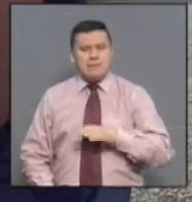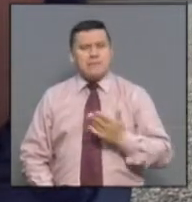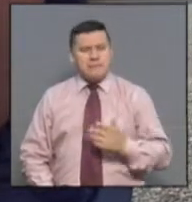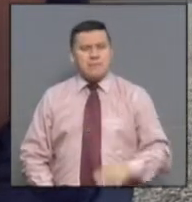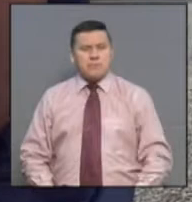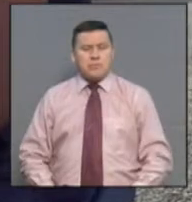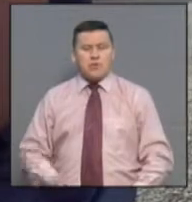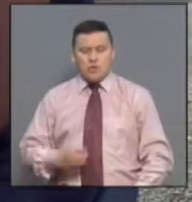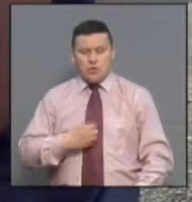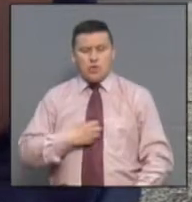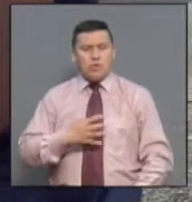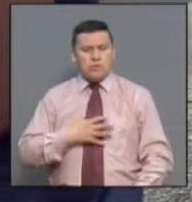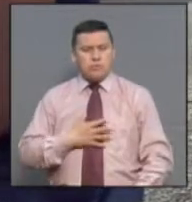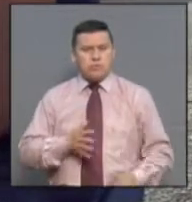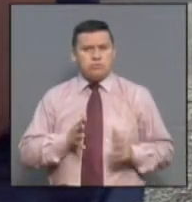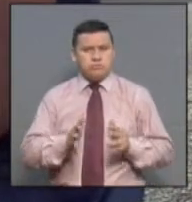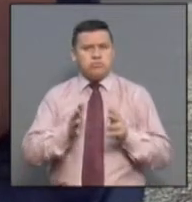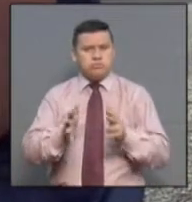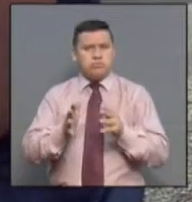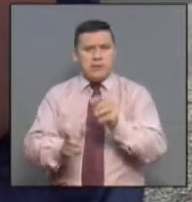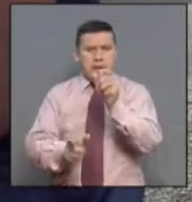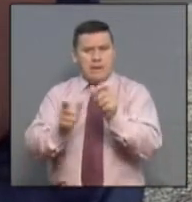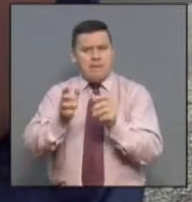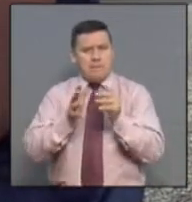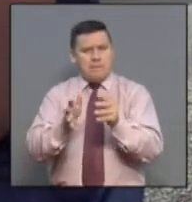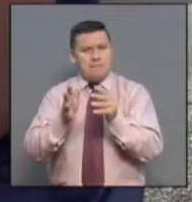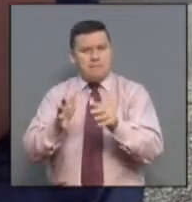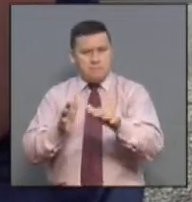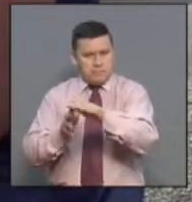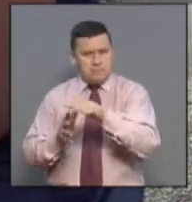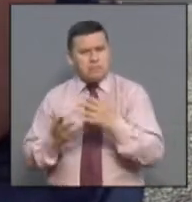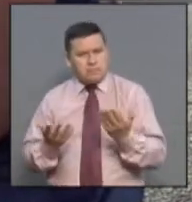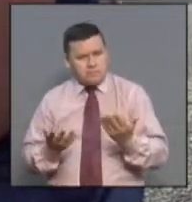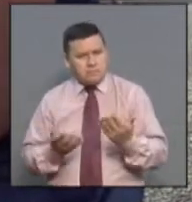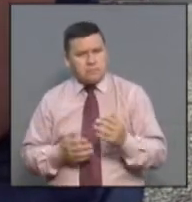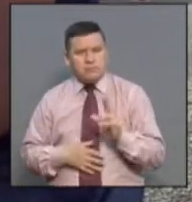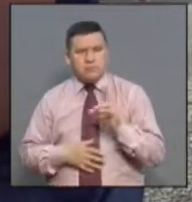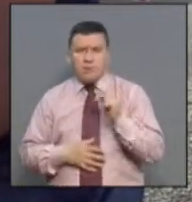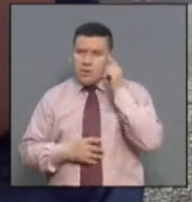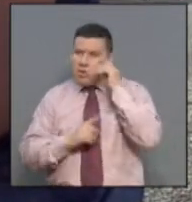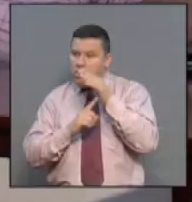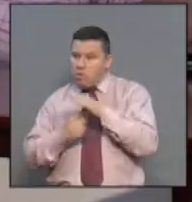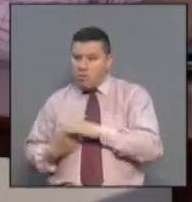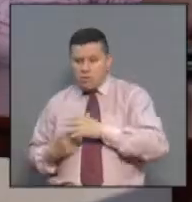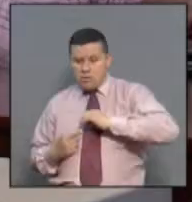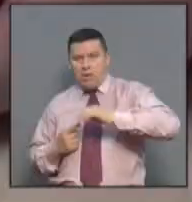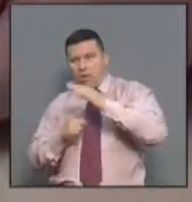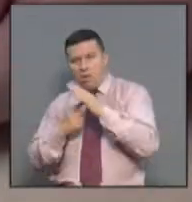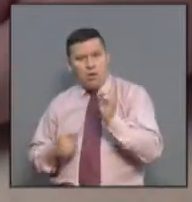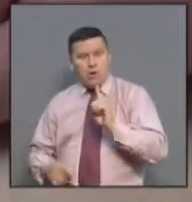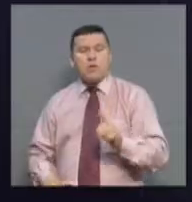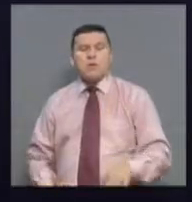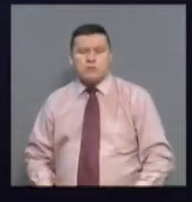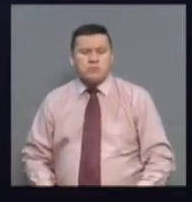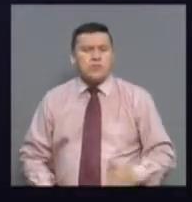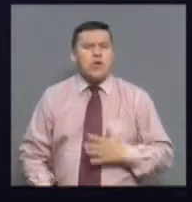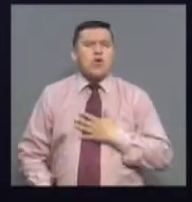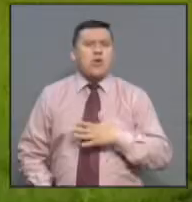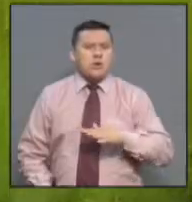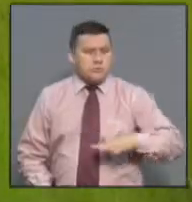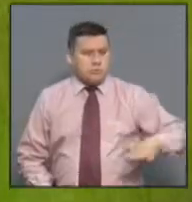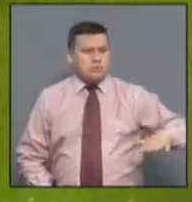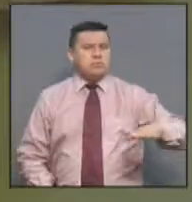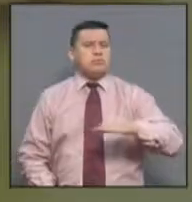vamos a tener la oportunidad de enseñarle a las personas a que no se dejen vulnerar sus derechos. En cualquier